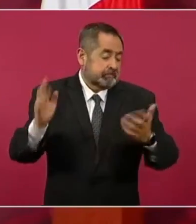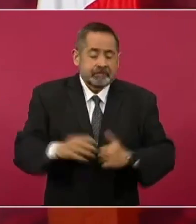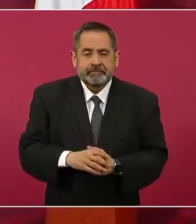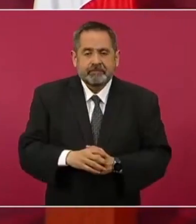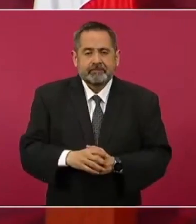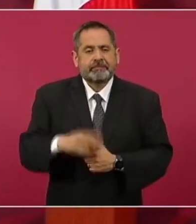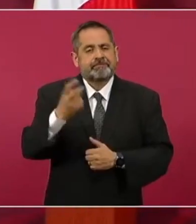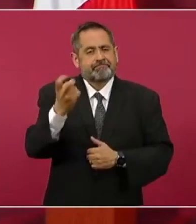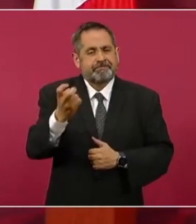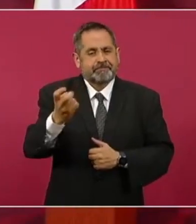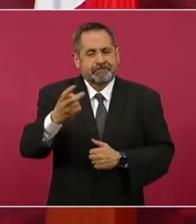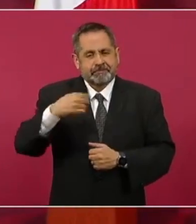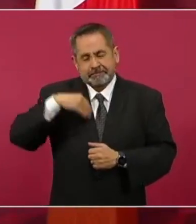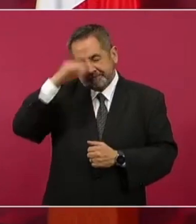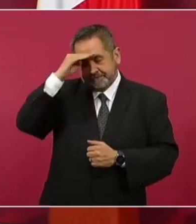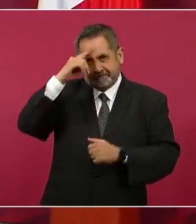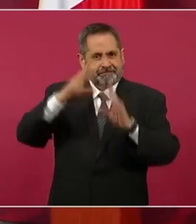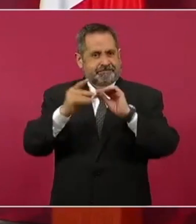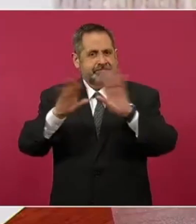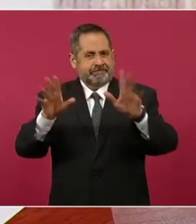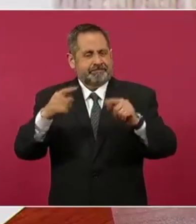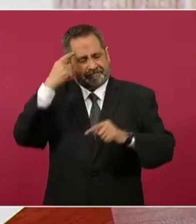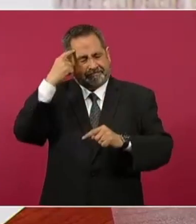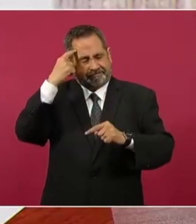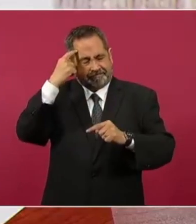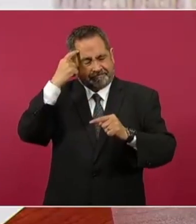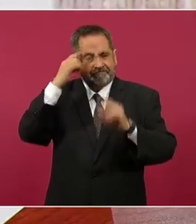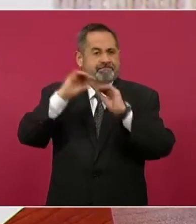Entonces, eso lo tengo muy claro.